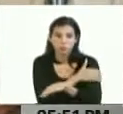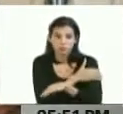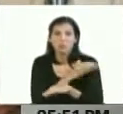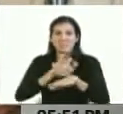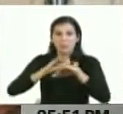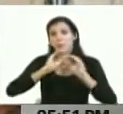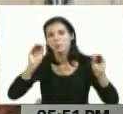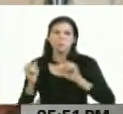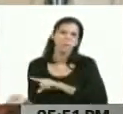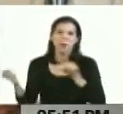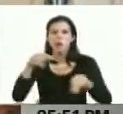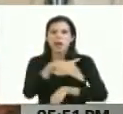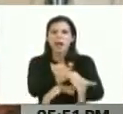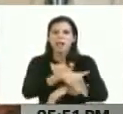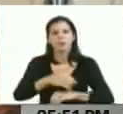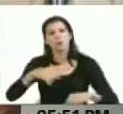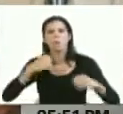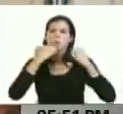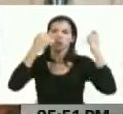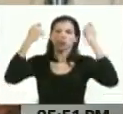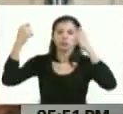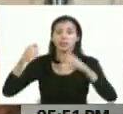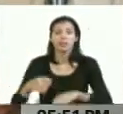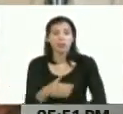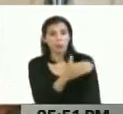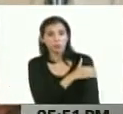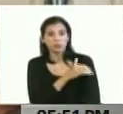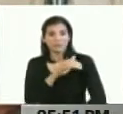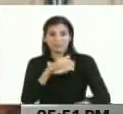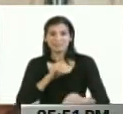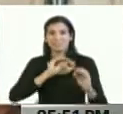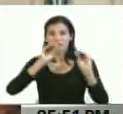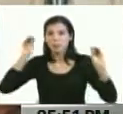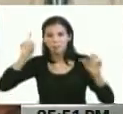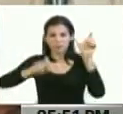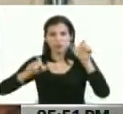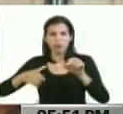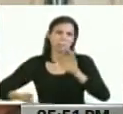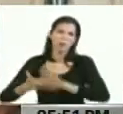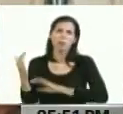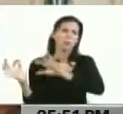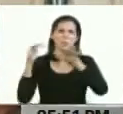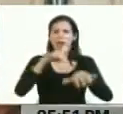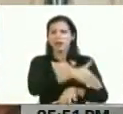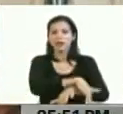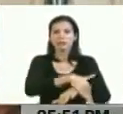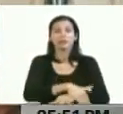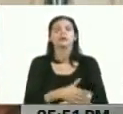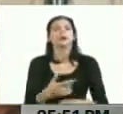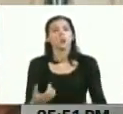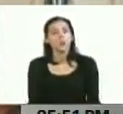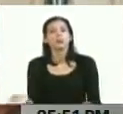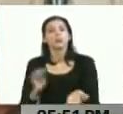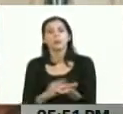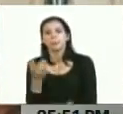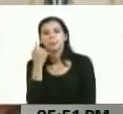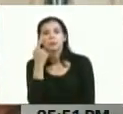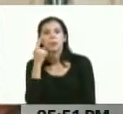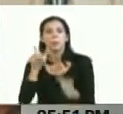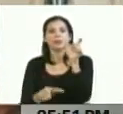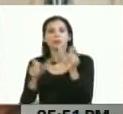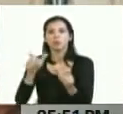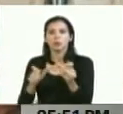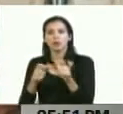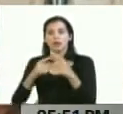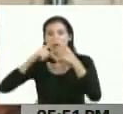Y cada vez que la oposición hace llamados de calle, empiezan a morir las personas electrocutadas en lote. Recordemos